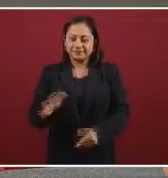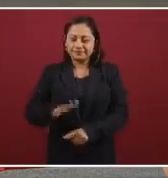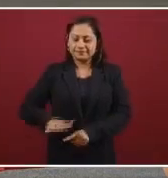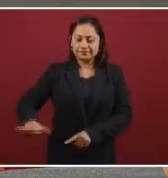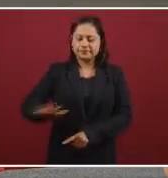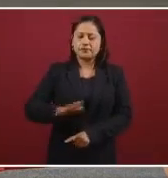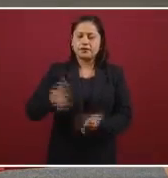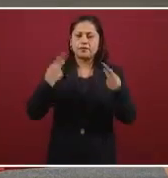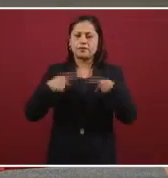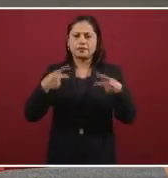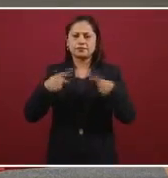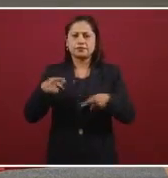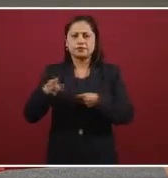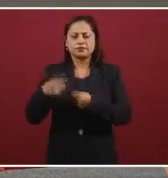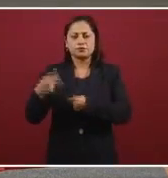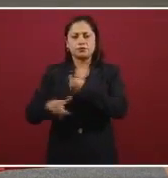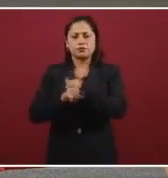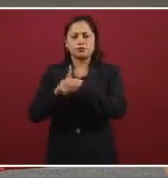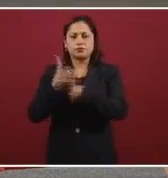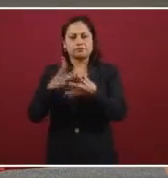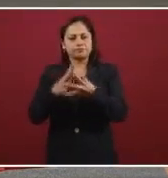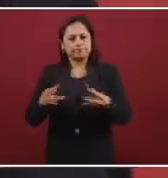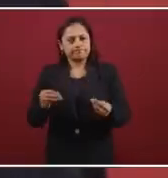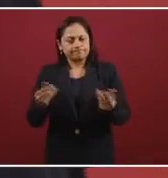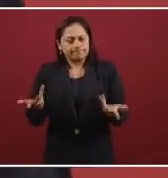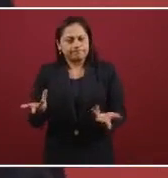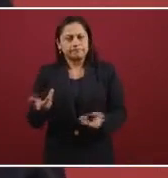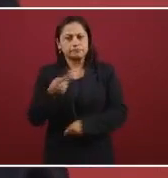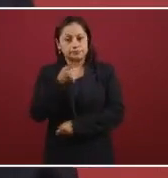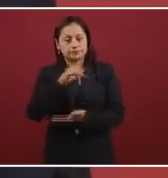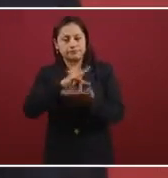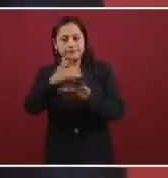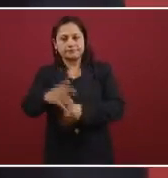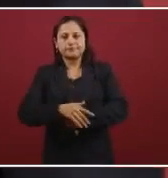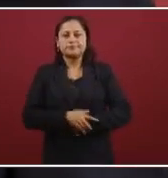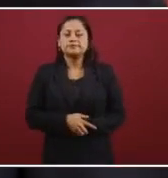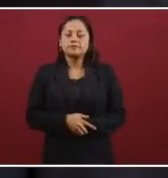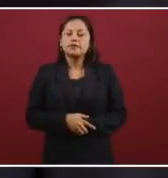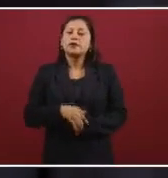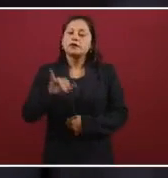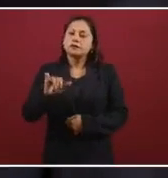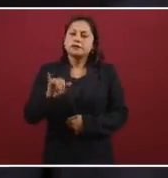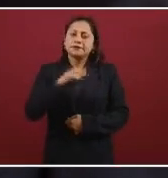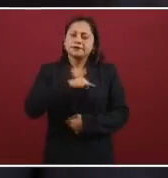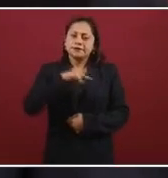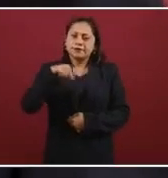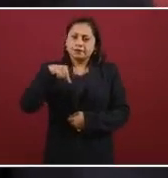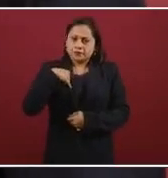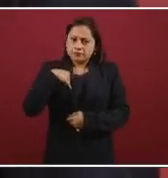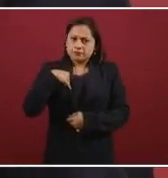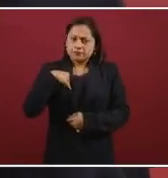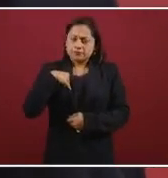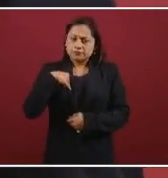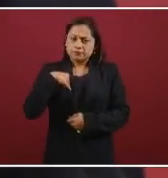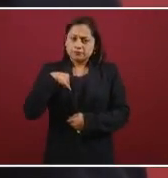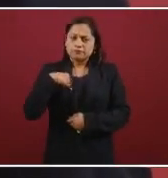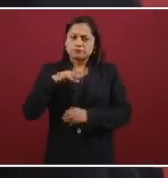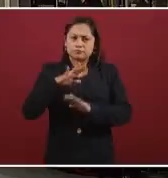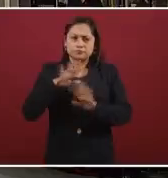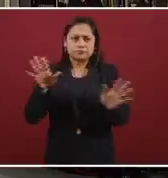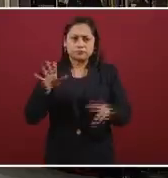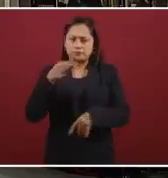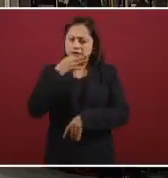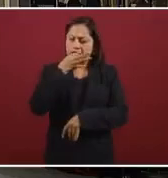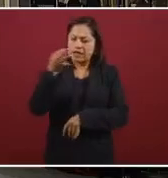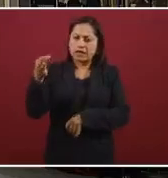solucionar su problemática que viven. Gracias. Sí, nosotros hemos planteado que en todo lo que podamos ayudar para conseguir